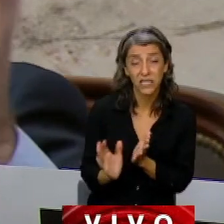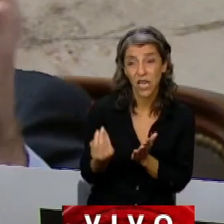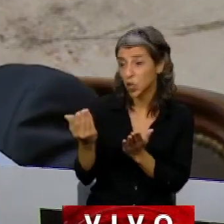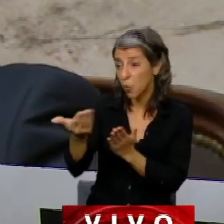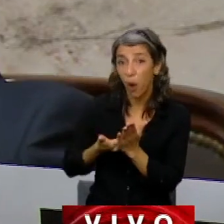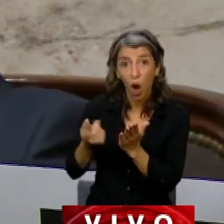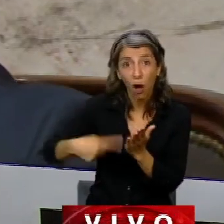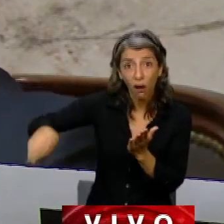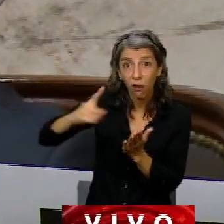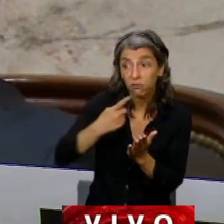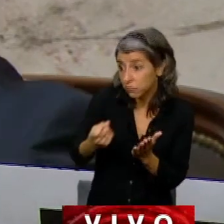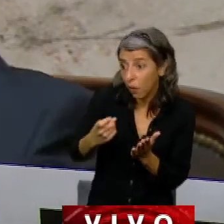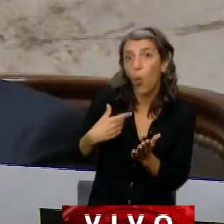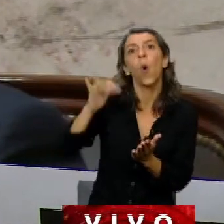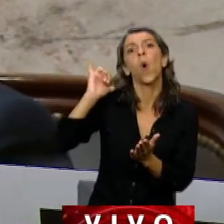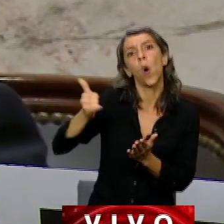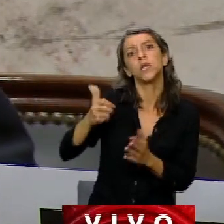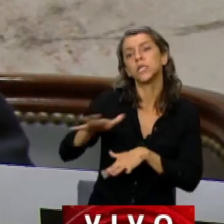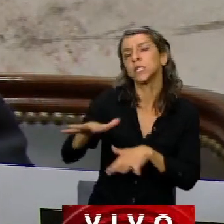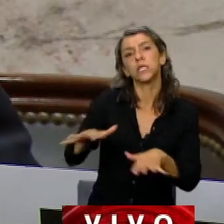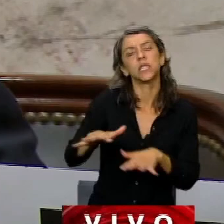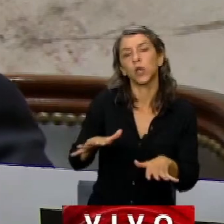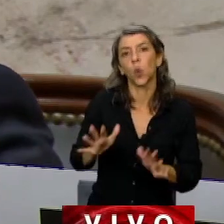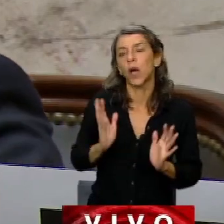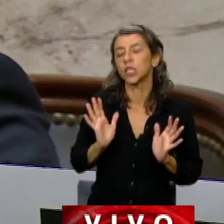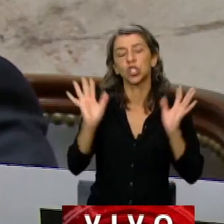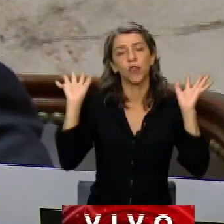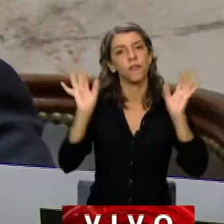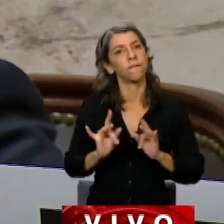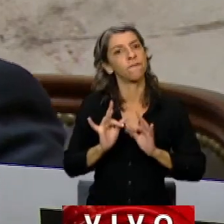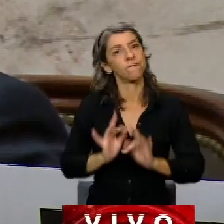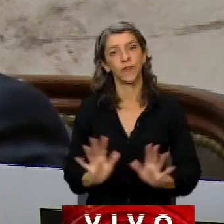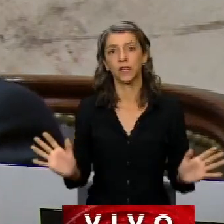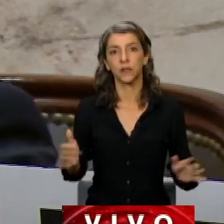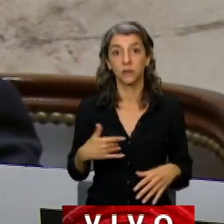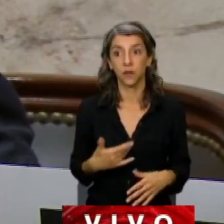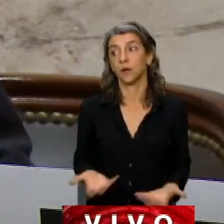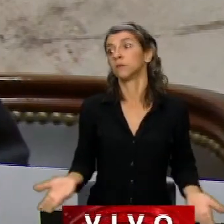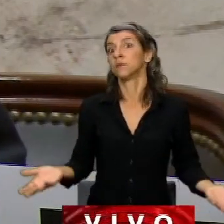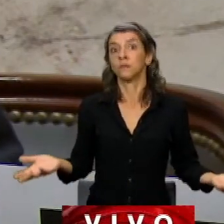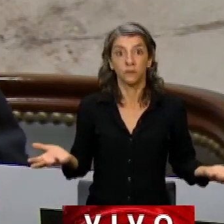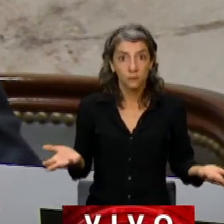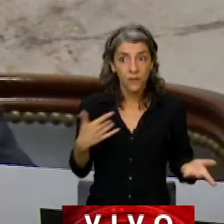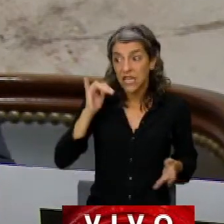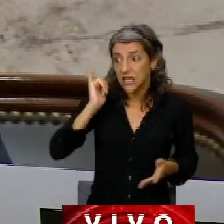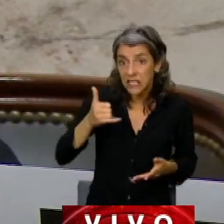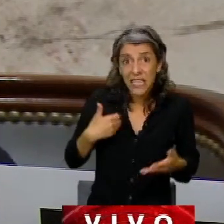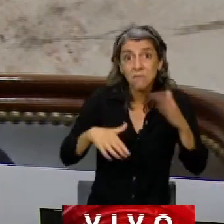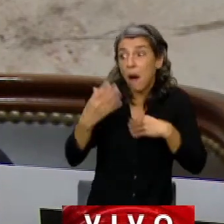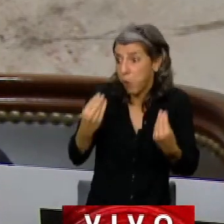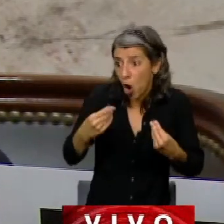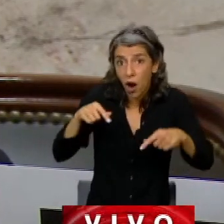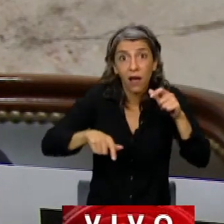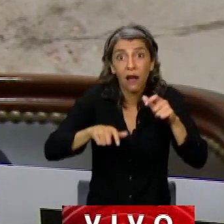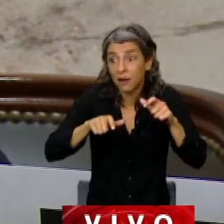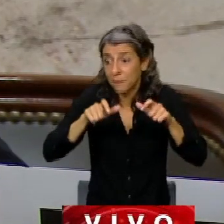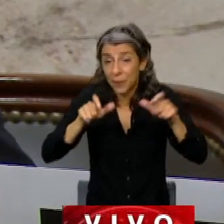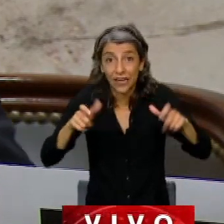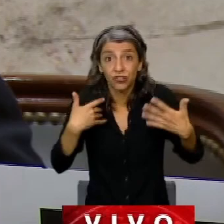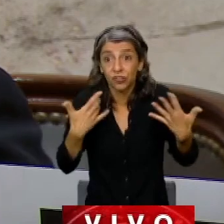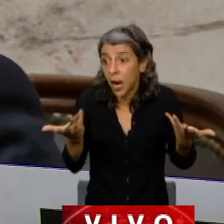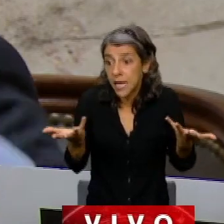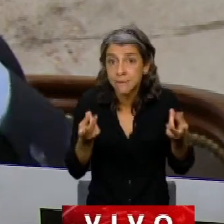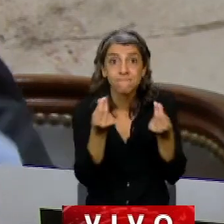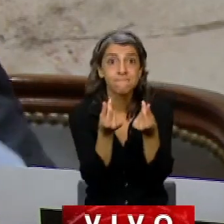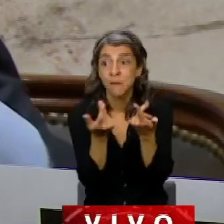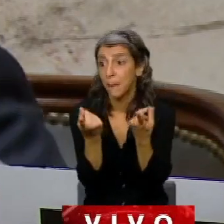que estábamos en una situación absolutamente inestable, y vaya que la es, y sobre todo la demanda de dinero es absolutamente inestable.